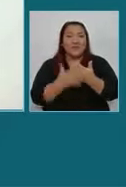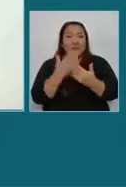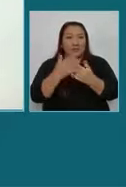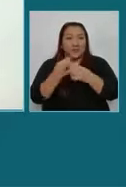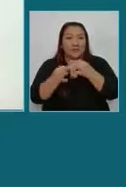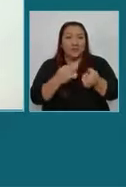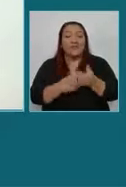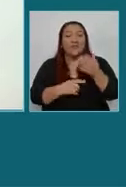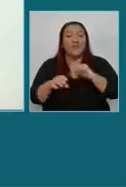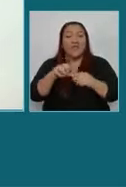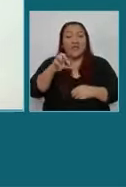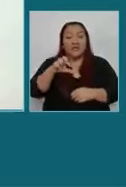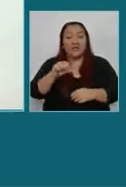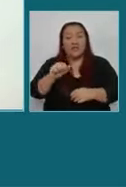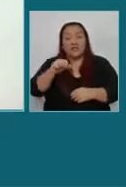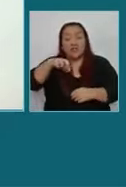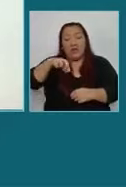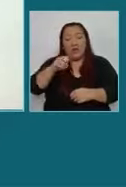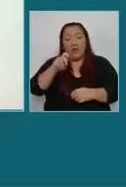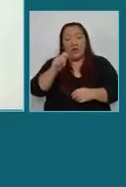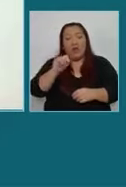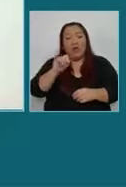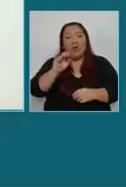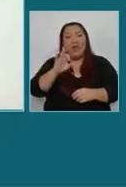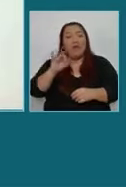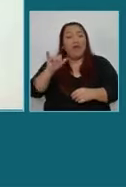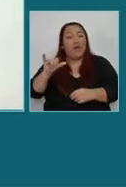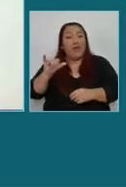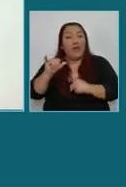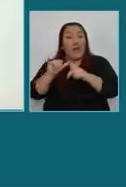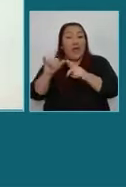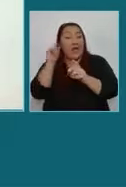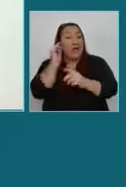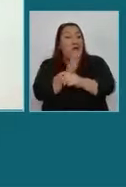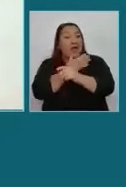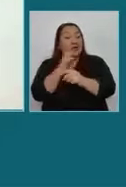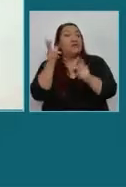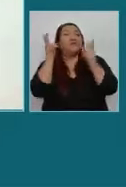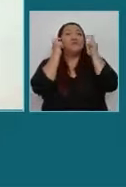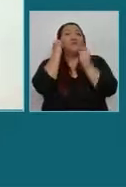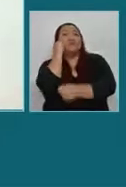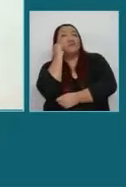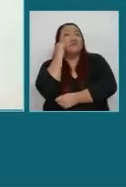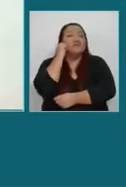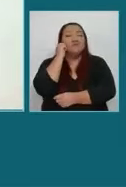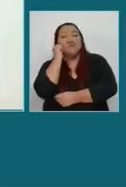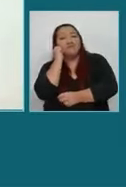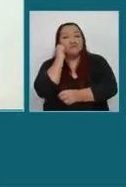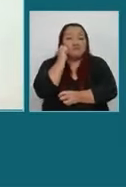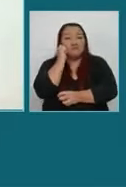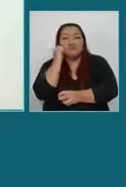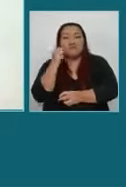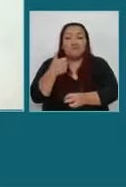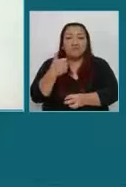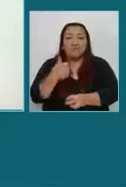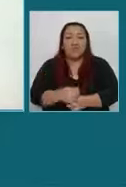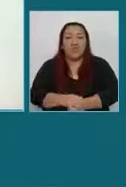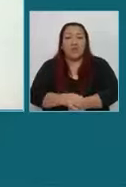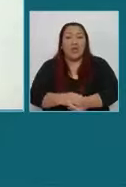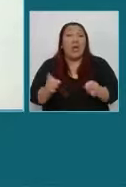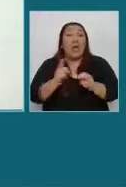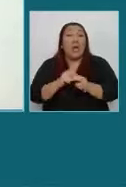lo que hace Spotify, que entiende las canciones que nosotros escuchamos, y si entiende que estamos escuchando una canción que